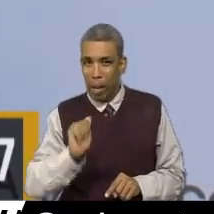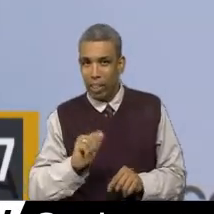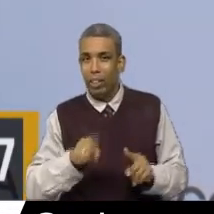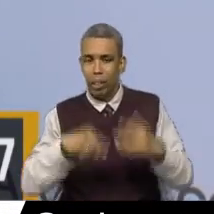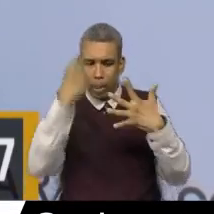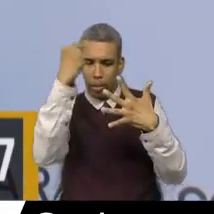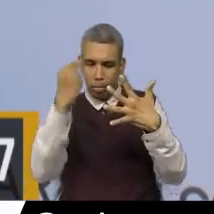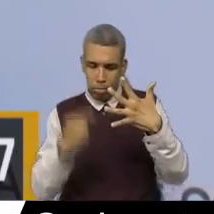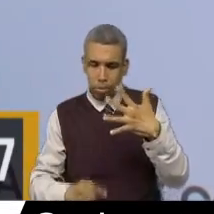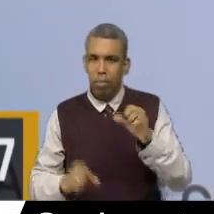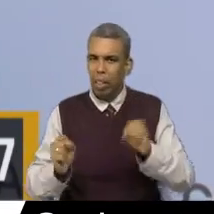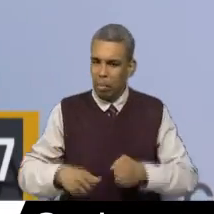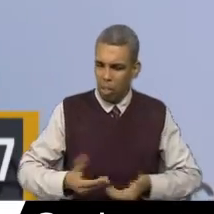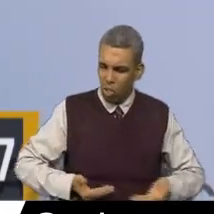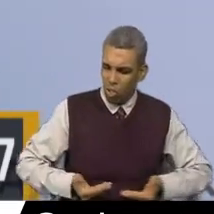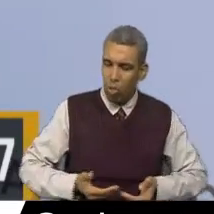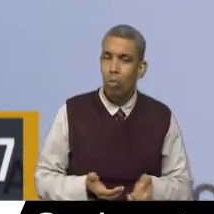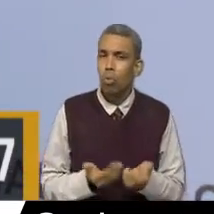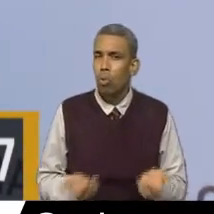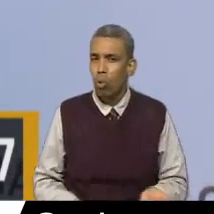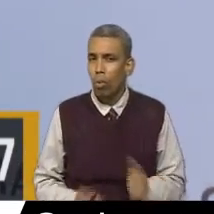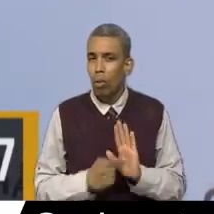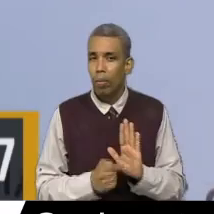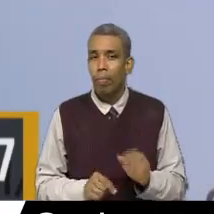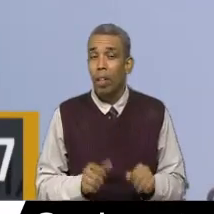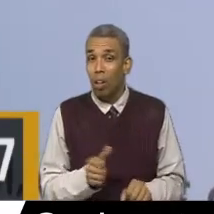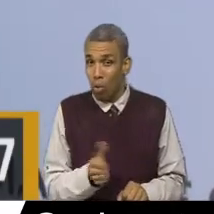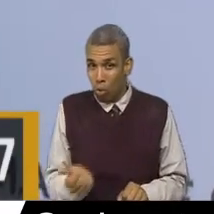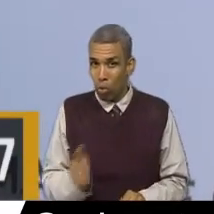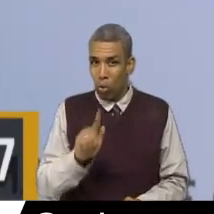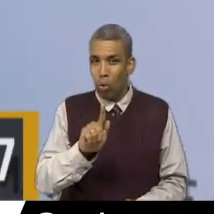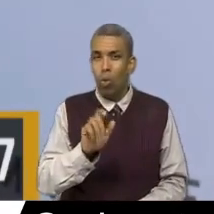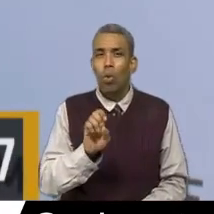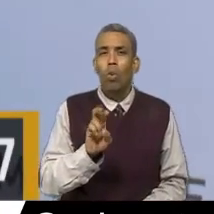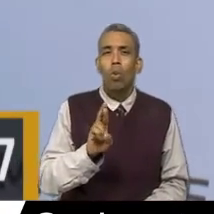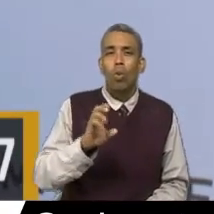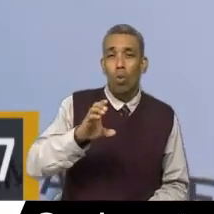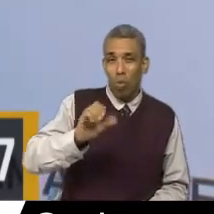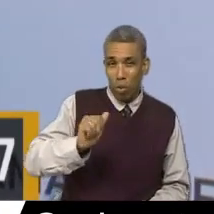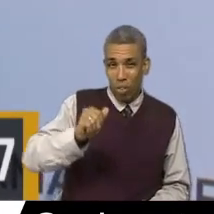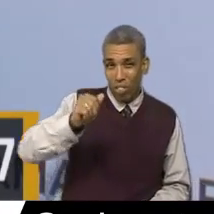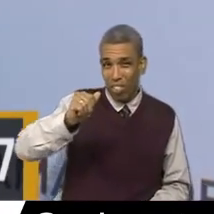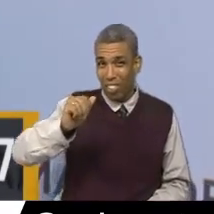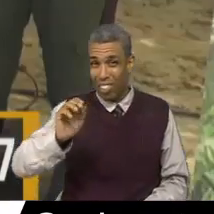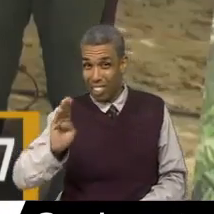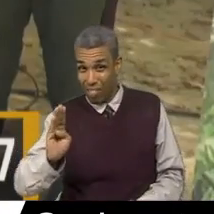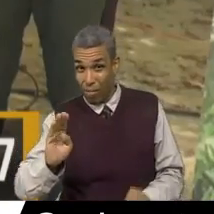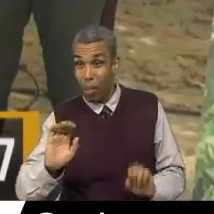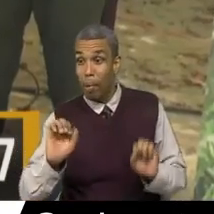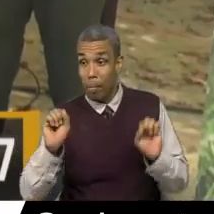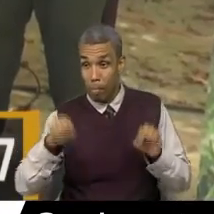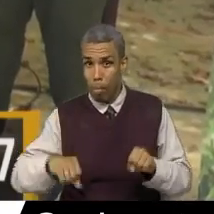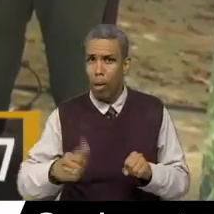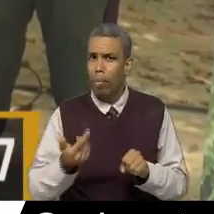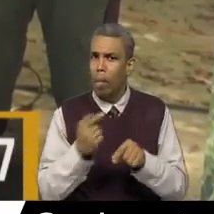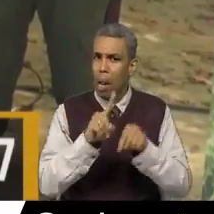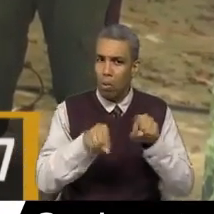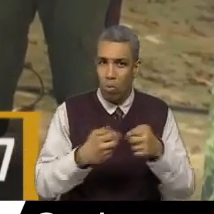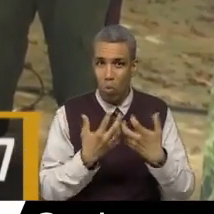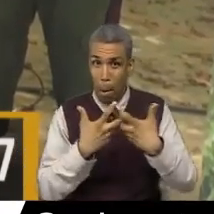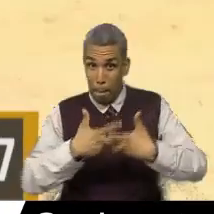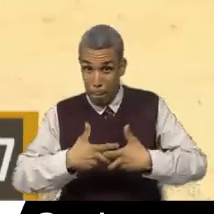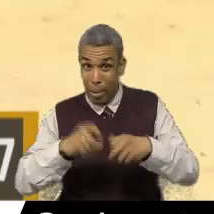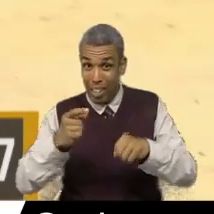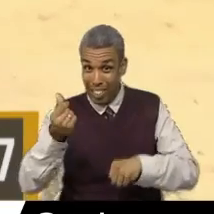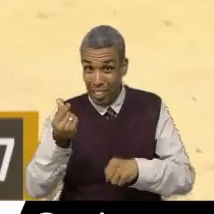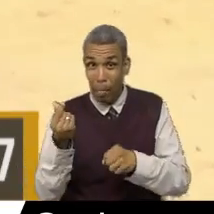además de ello, también está el FORCAP, que tiene una oferta para microcréditos para empresarios. La jornada estuvo acompañada de la